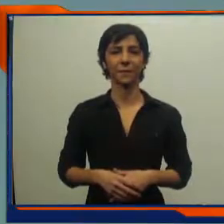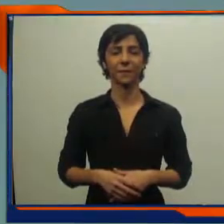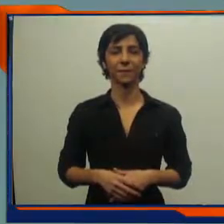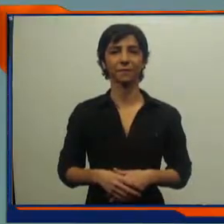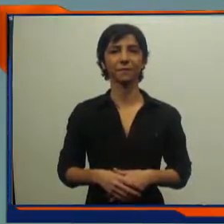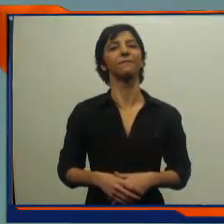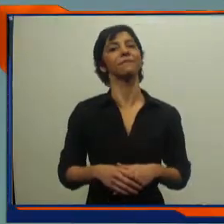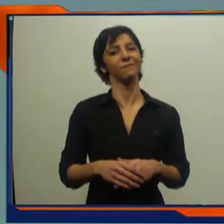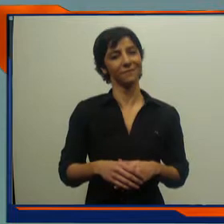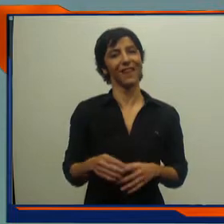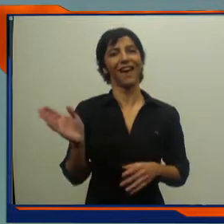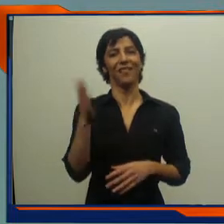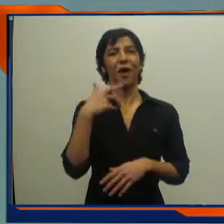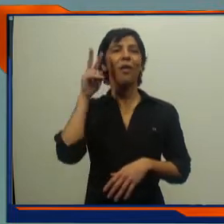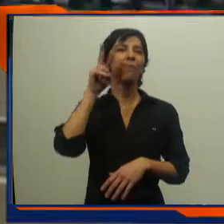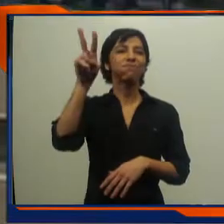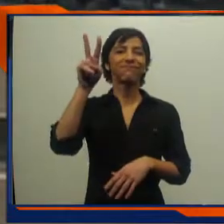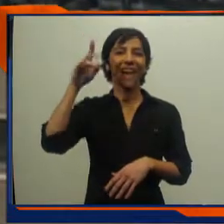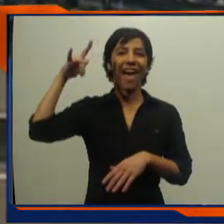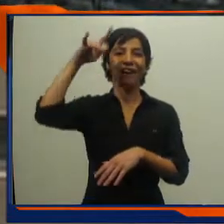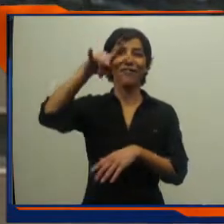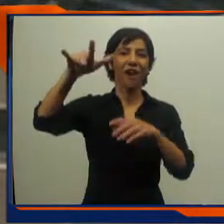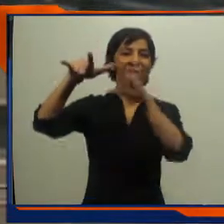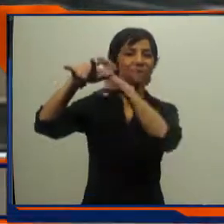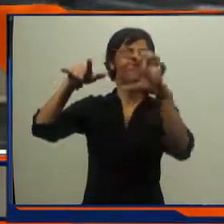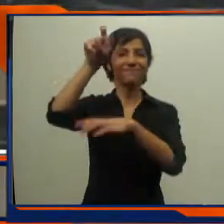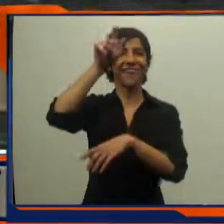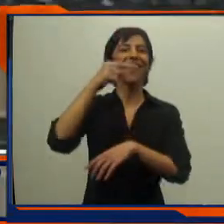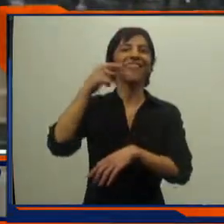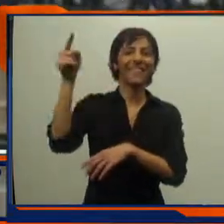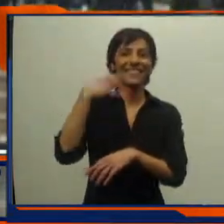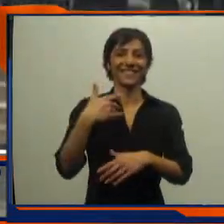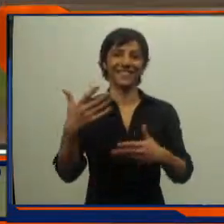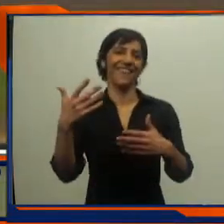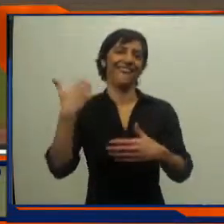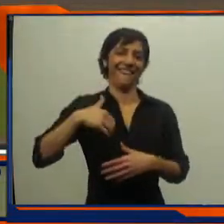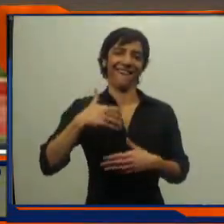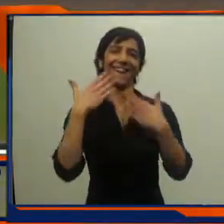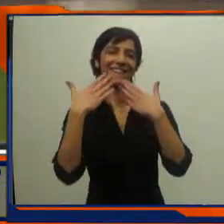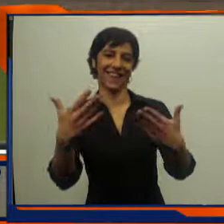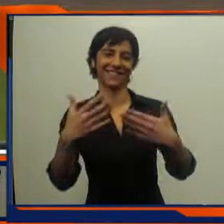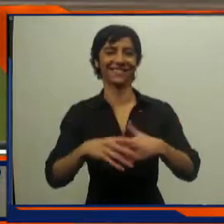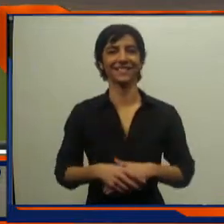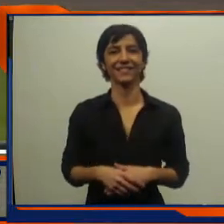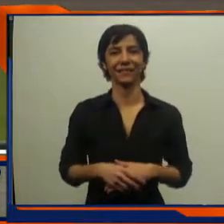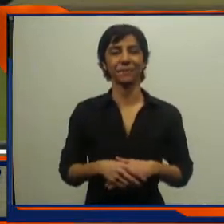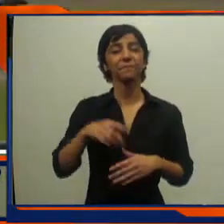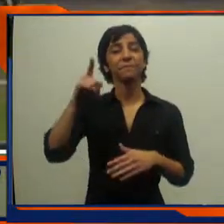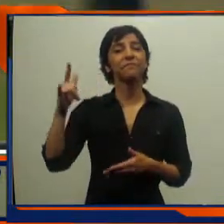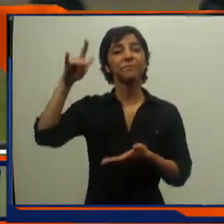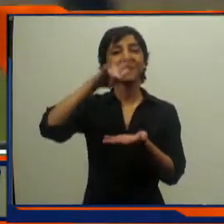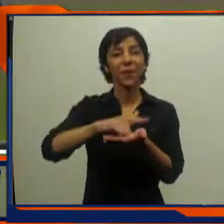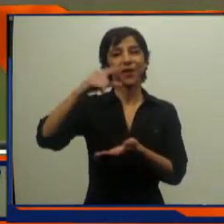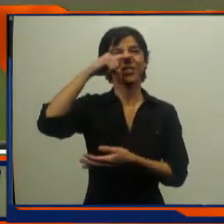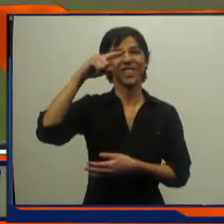Y se leía la leyenda, gracias a Argentina, en este vuelo charter de Aerolíneas Argentinas, donde el Boeing 737